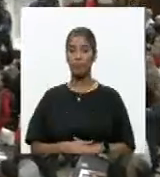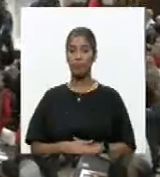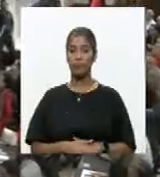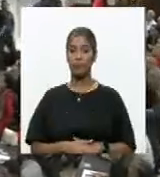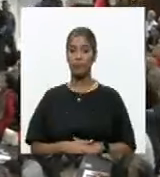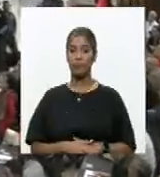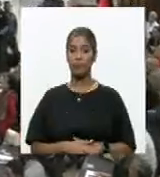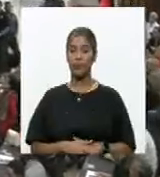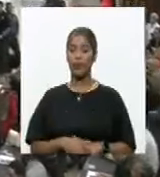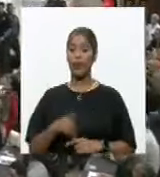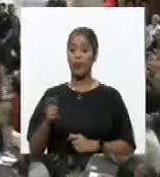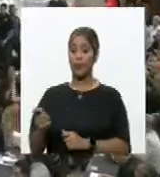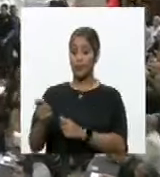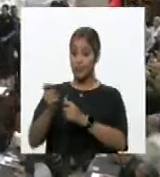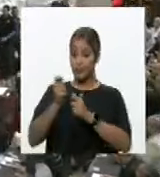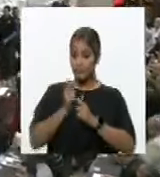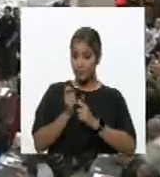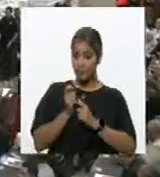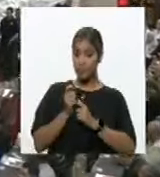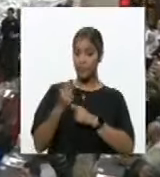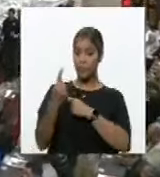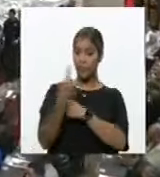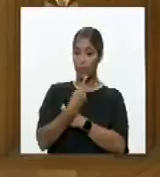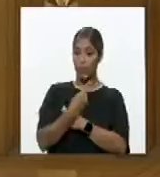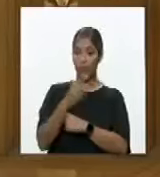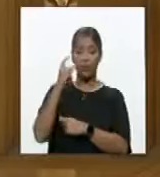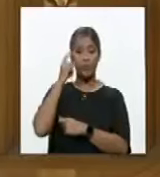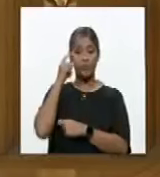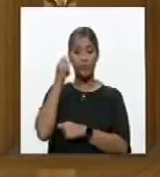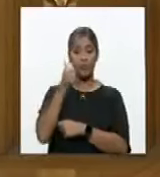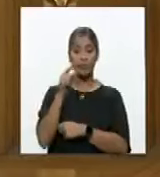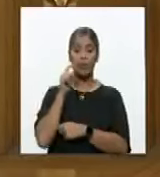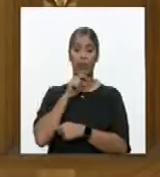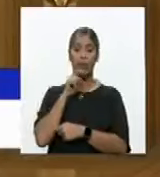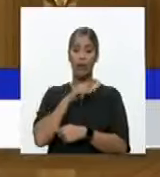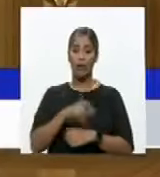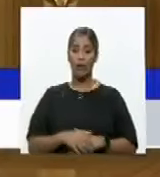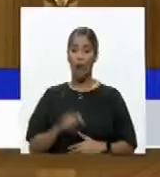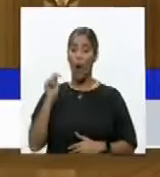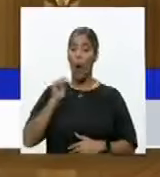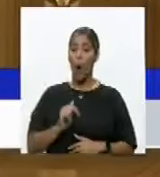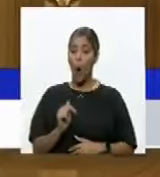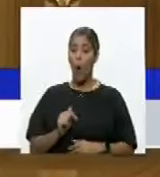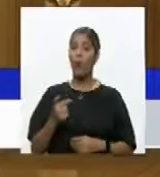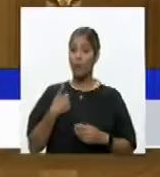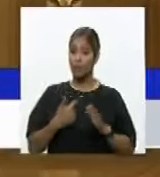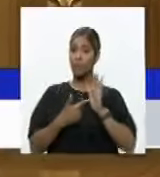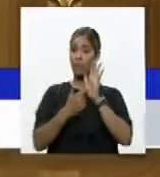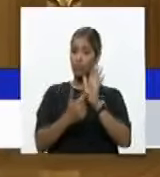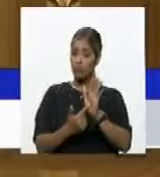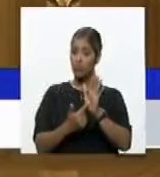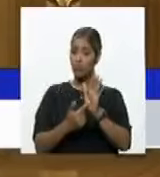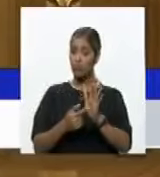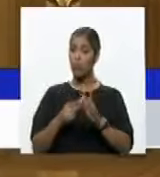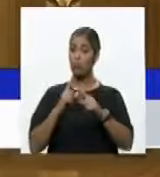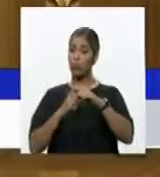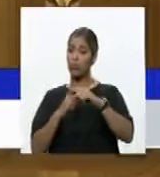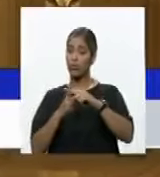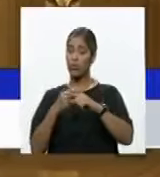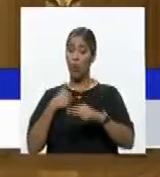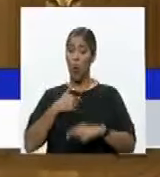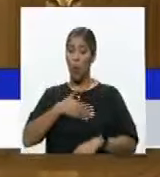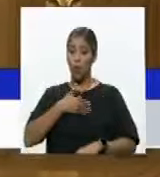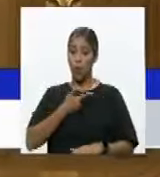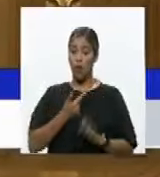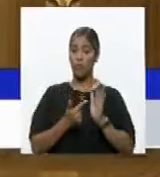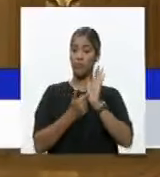Lo que encomendó este cuerpo el día 10 de octubre, hoy tiene sus frutos. Hoy le podemos